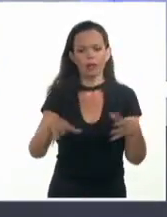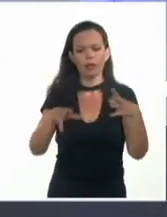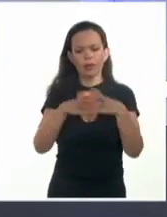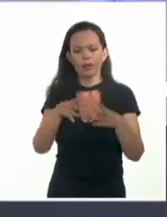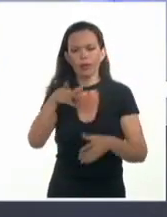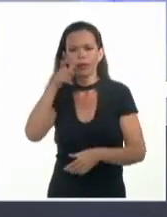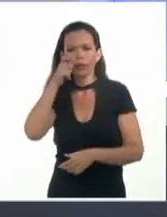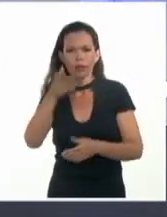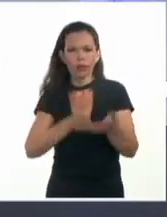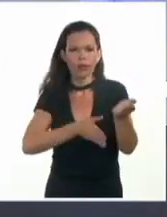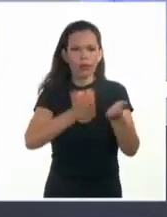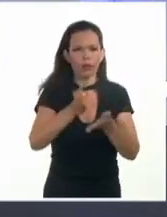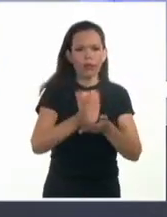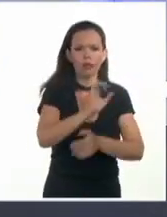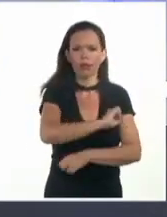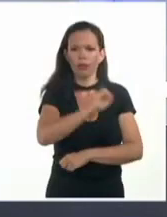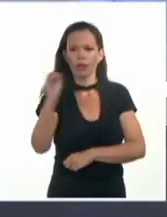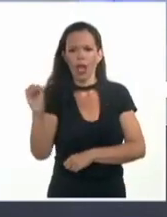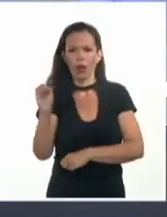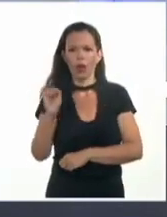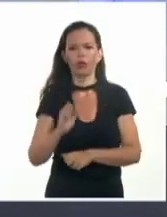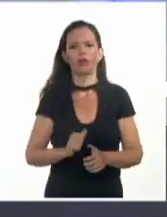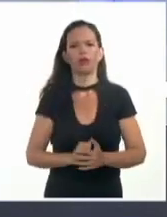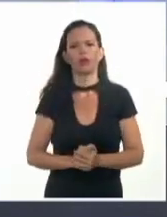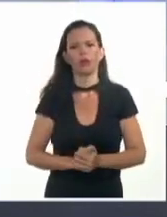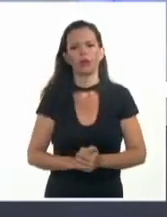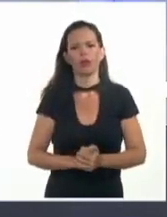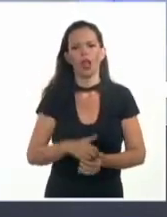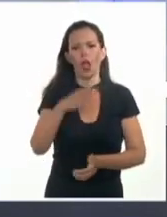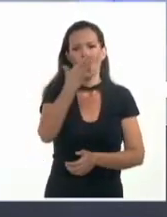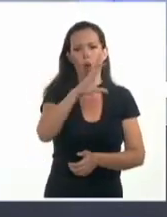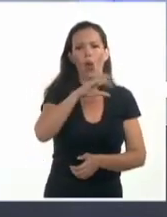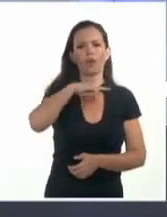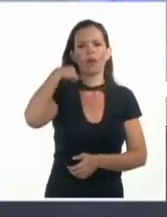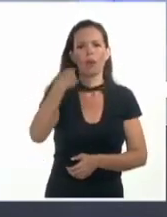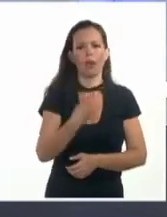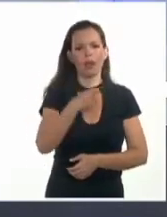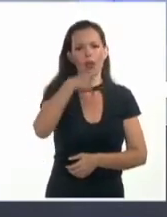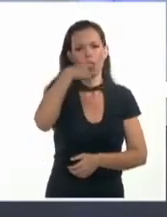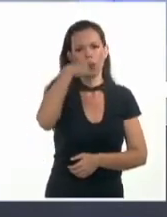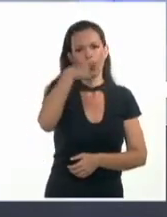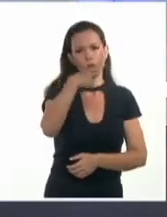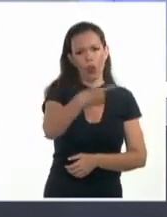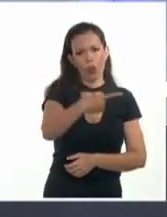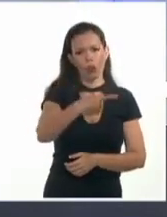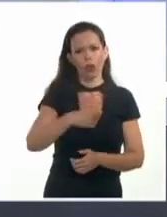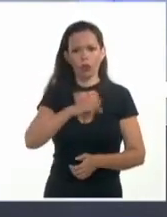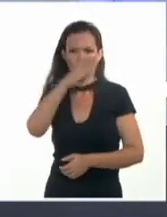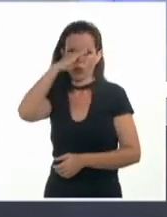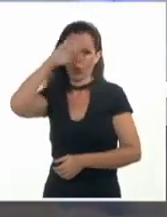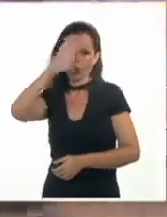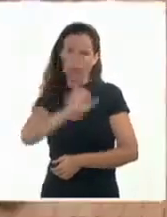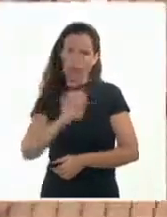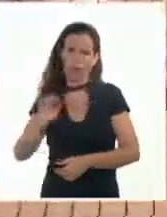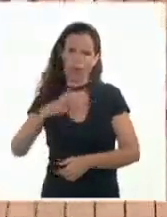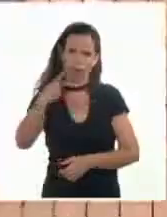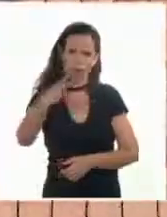nuestro equipo ganó a Colombia 2-1 y los protagonistas ofrecieron declaraciones a mi colega Alejandro Rodríguez Cuervo.